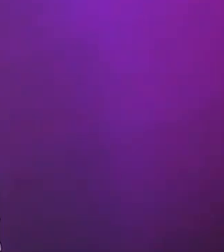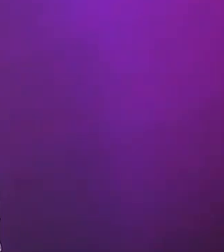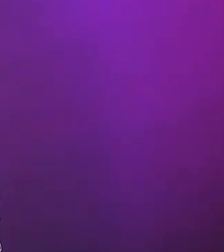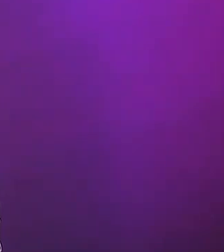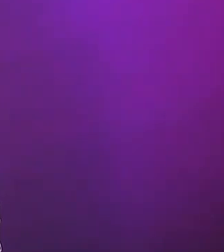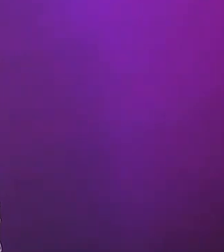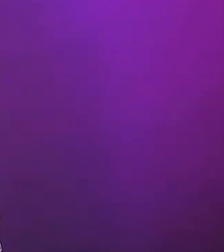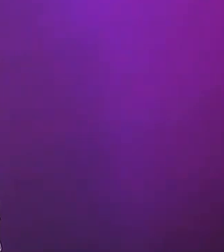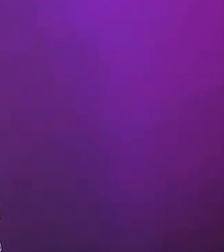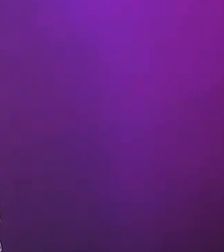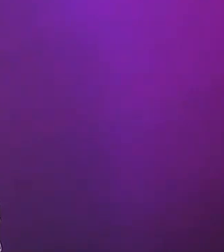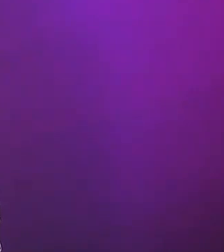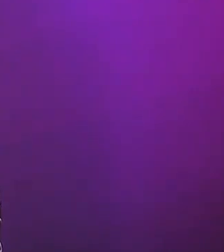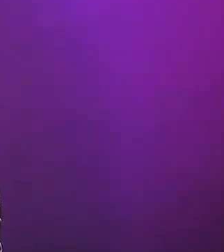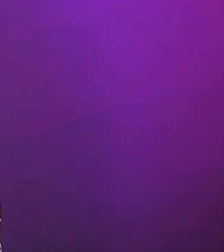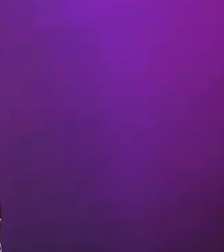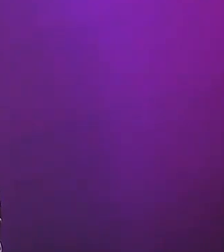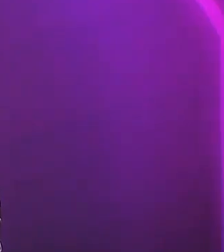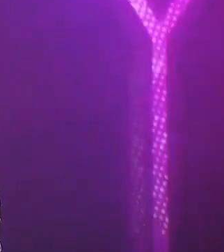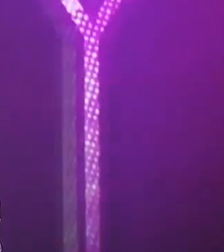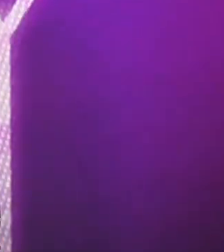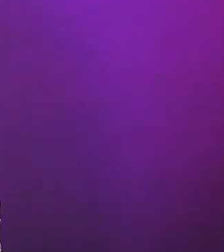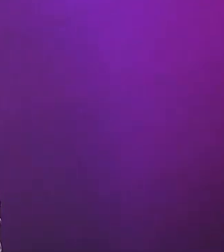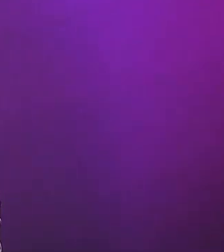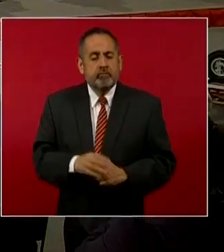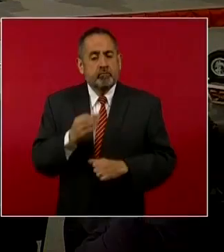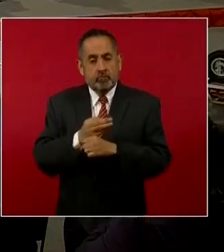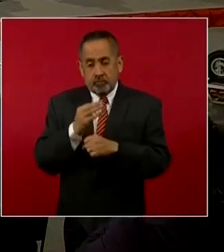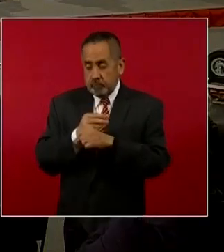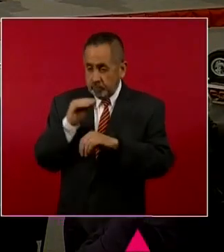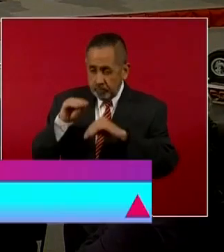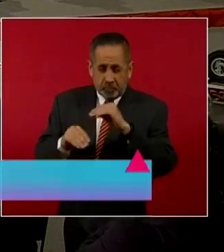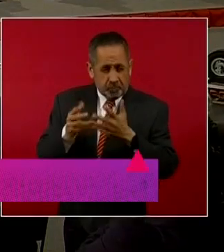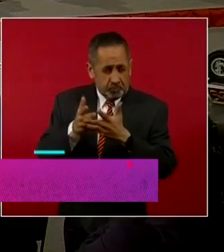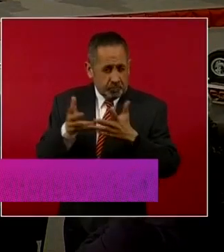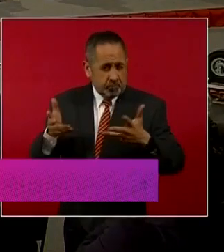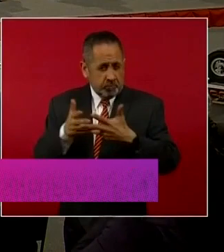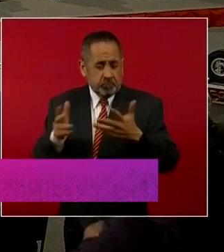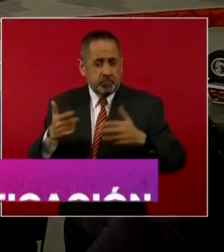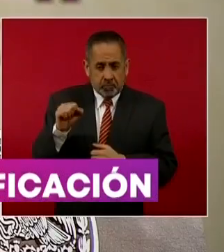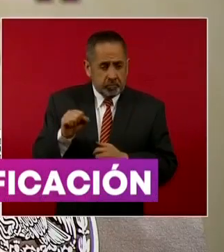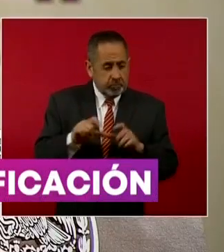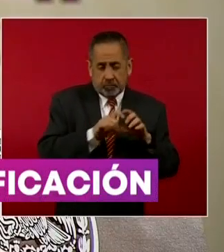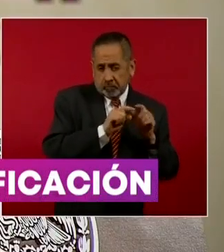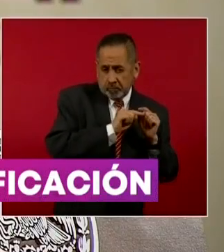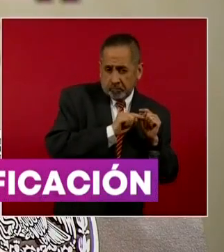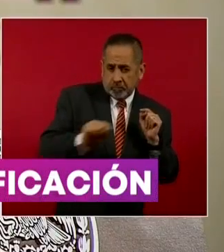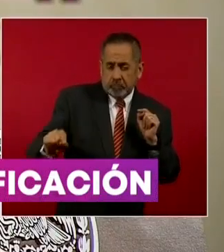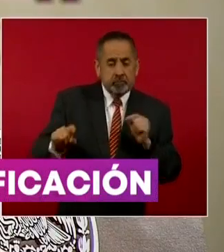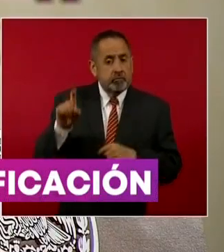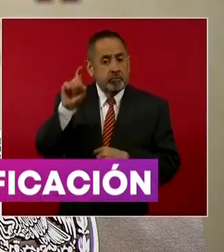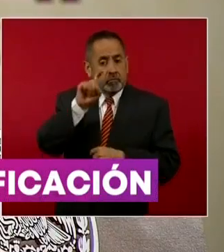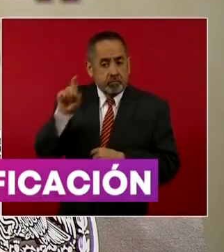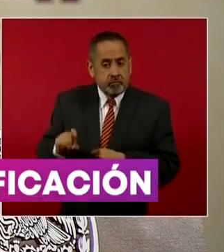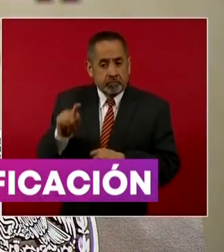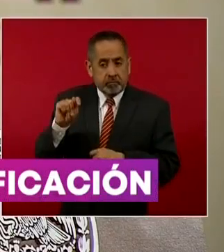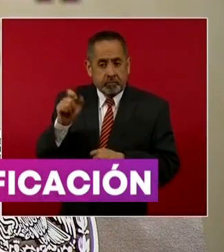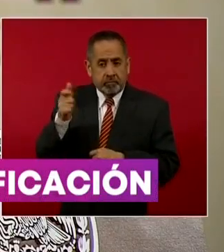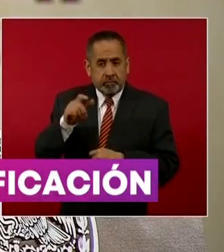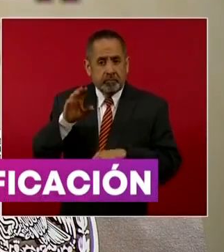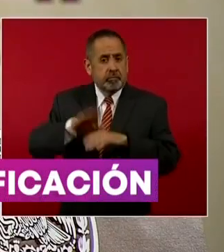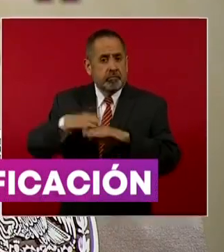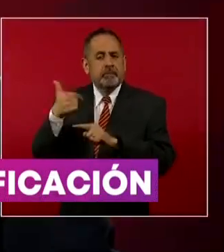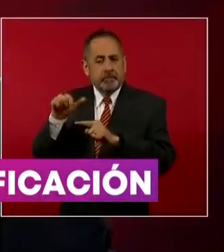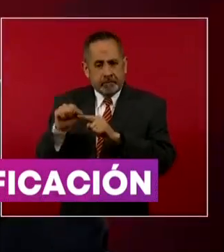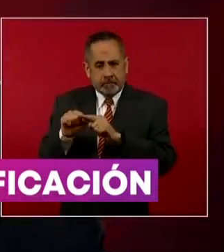presenta la CFE plan de electrificación para la península de Yucatán y el tren Maya con más de 151 mil millones de pesos